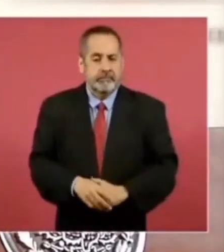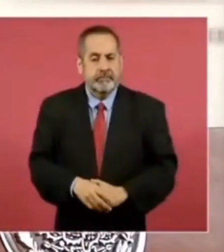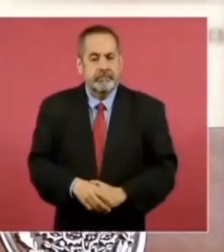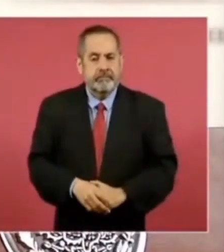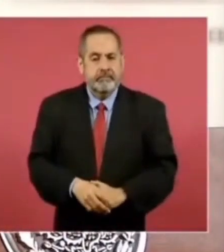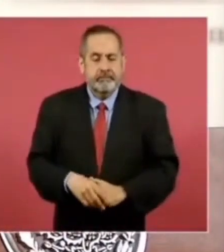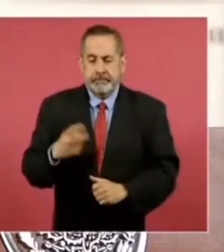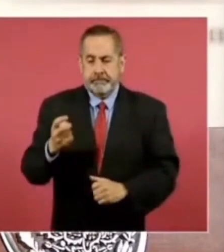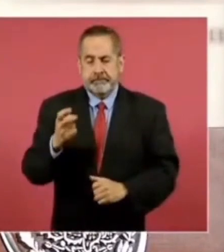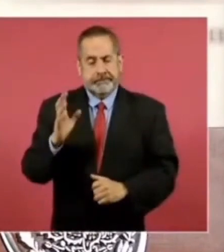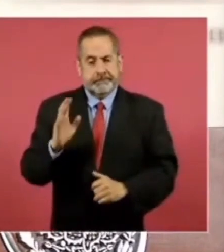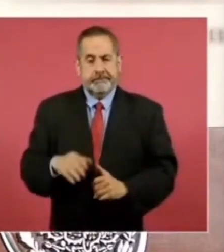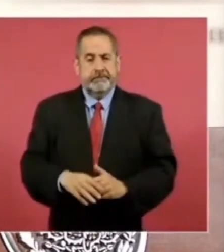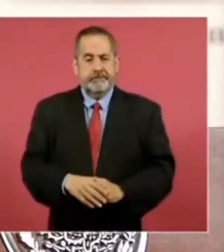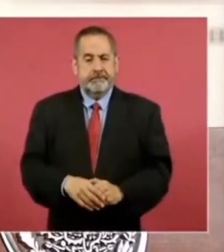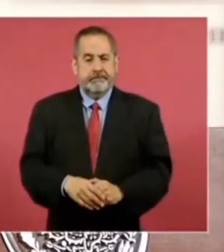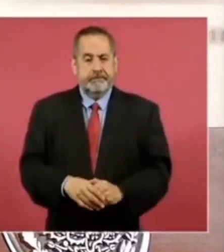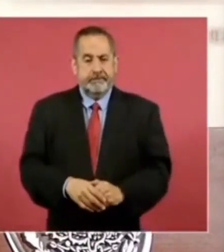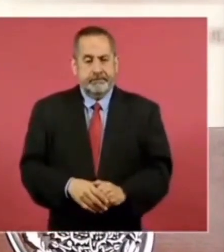Entonces,